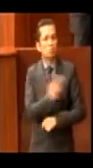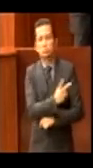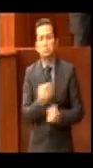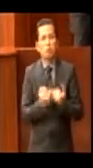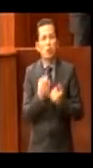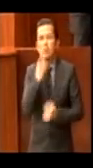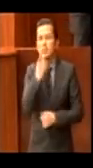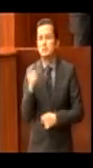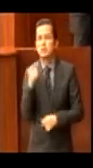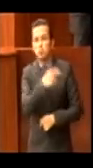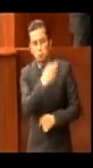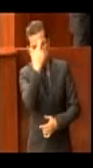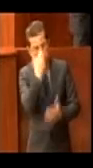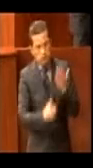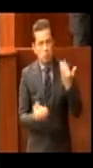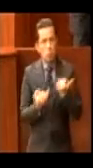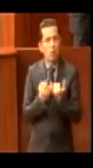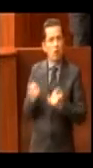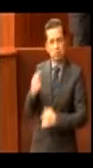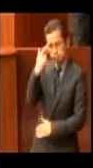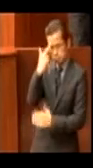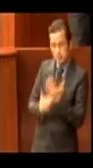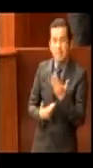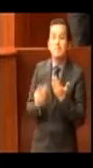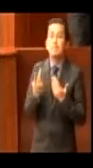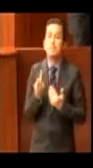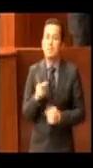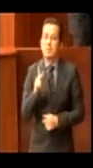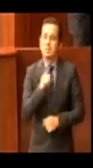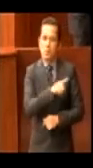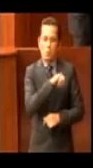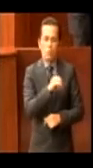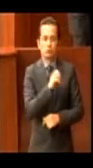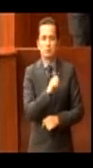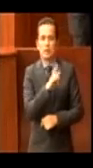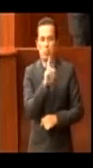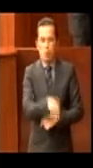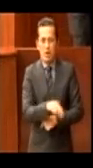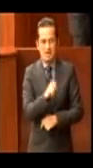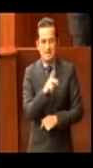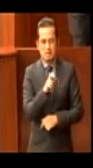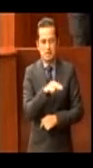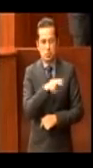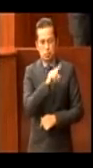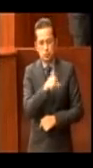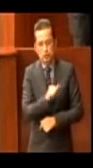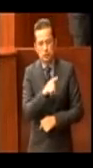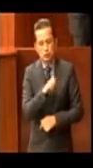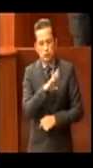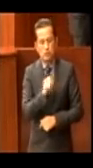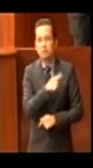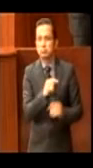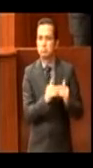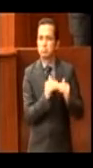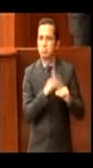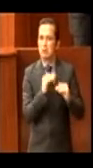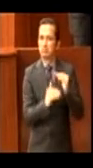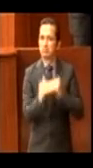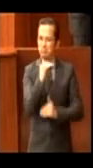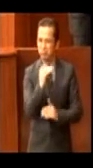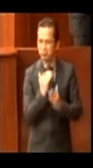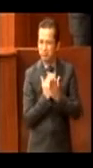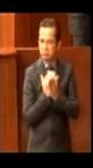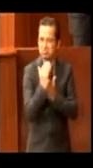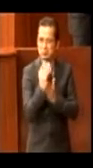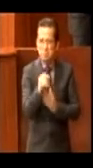embargo josé juan espinosa torres escaló a otro nivel y manifestó expresiones sexistas discriminatorias y